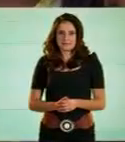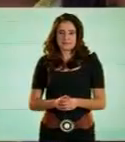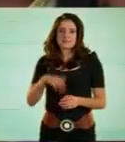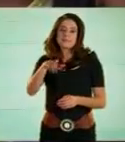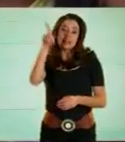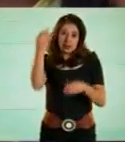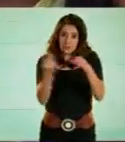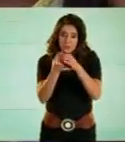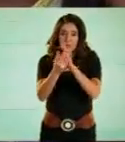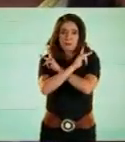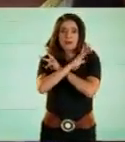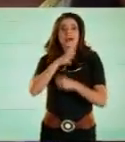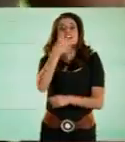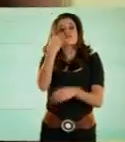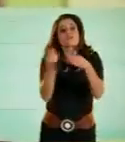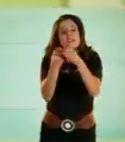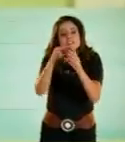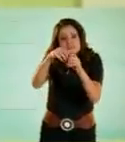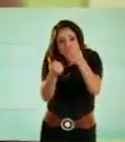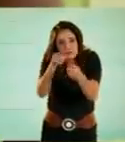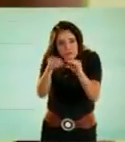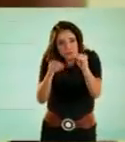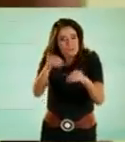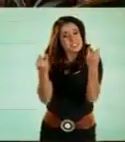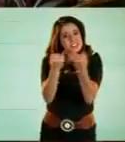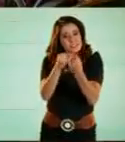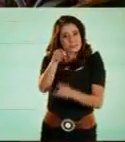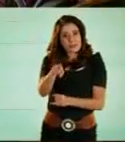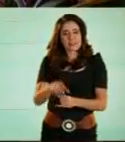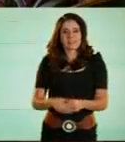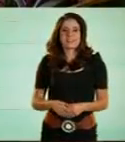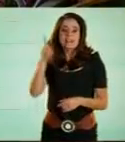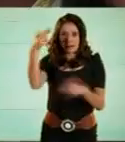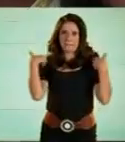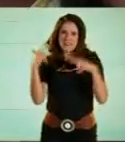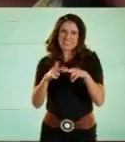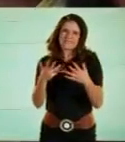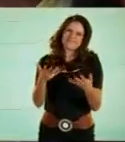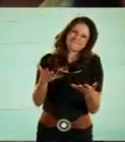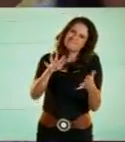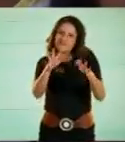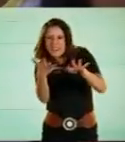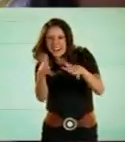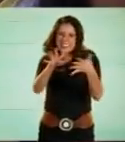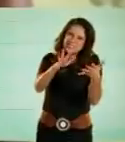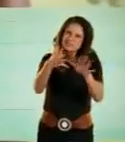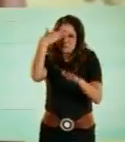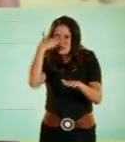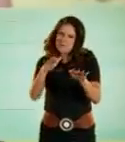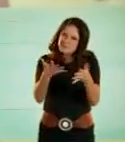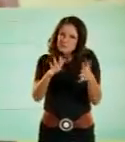En el curso de verano hay una clase de barro. ¿Ah, sí? Y la maestra es más o menos